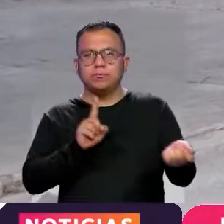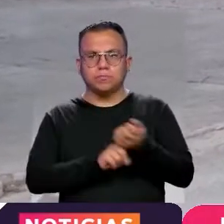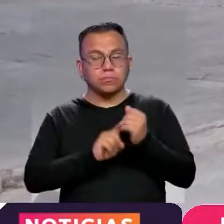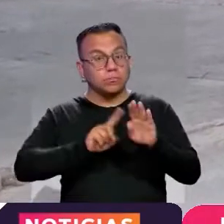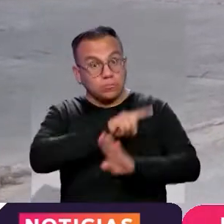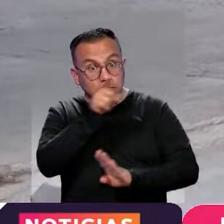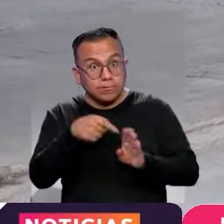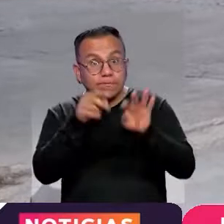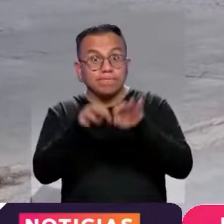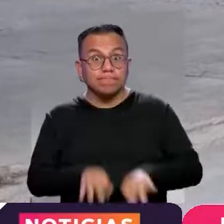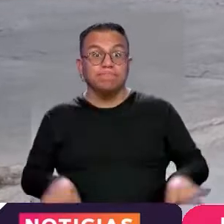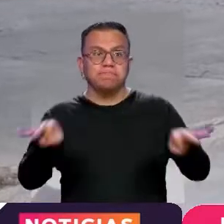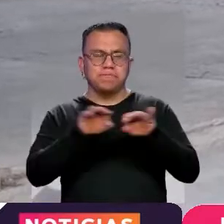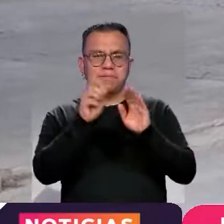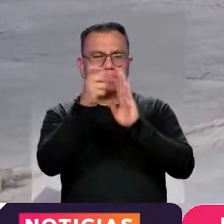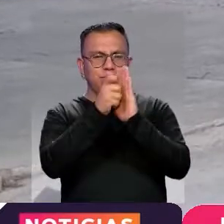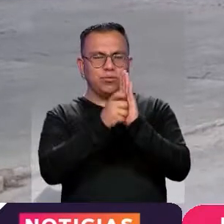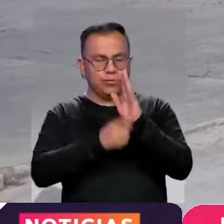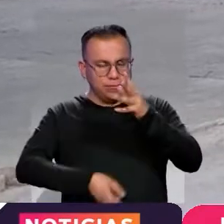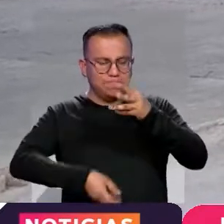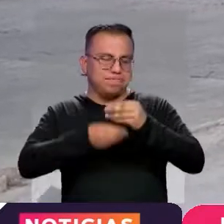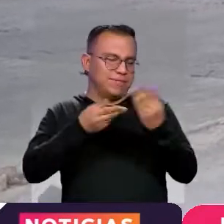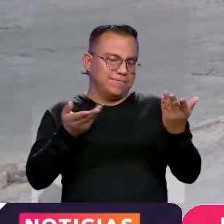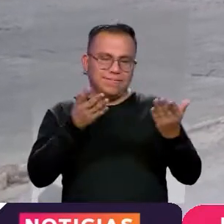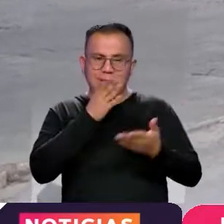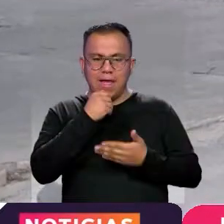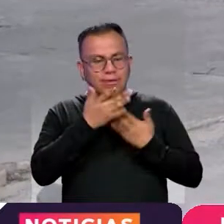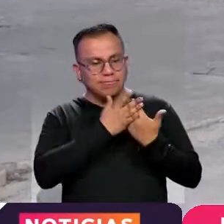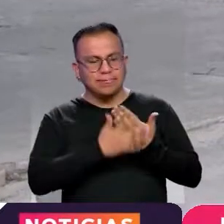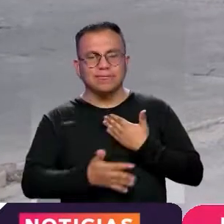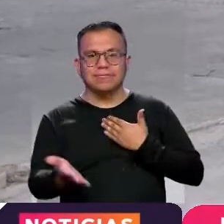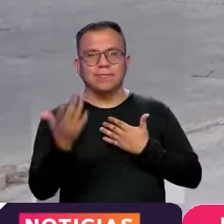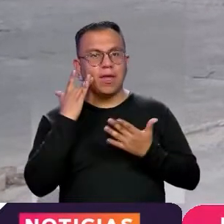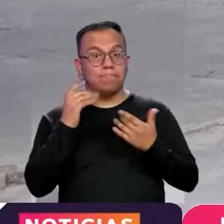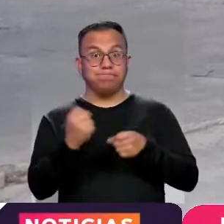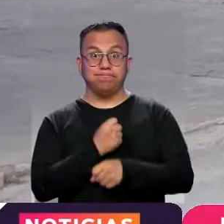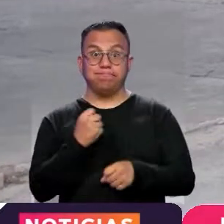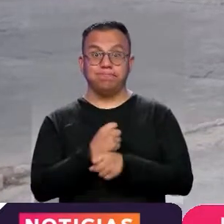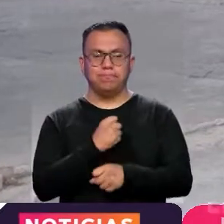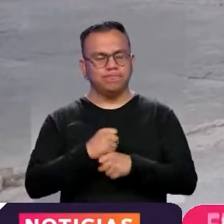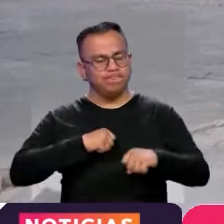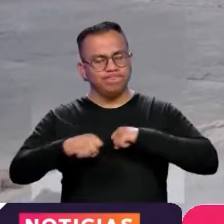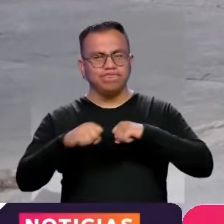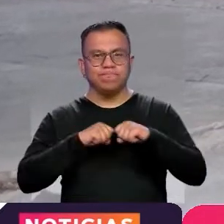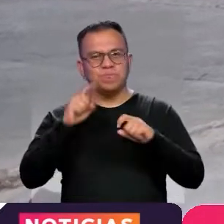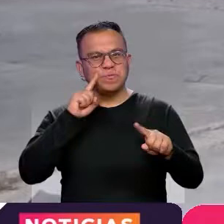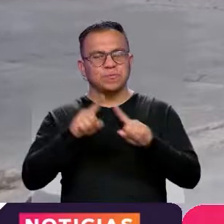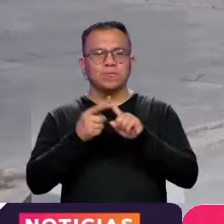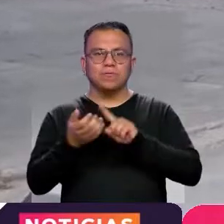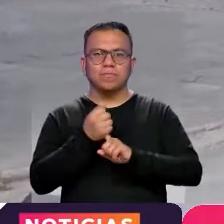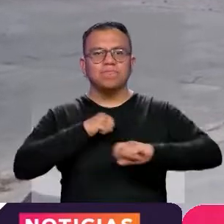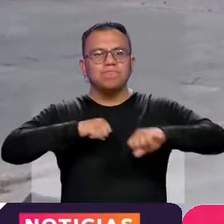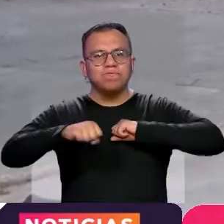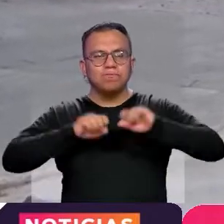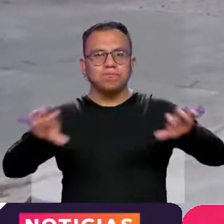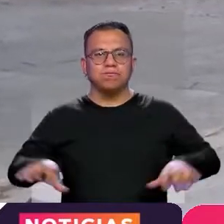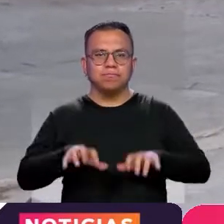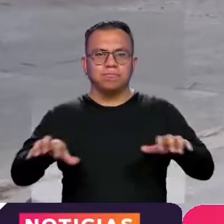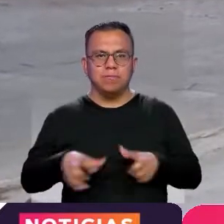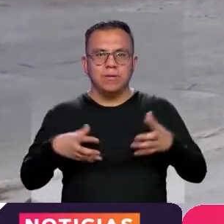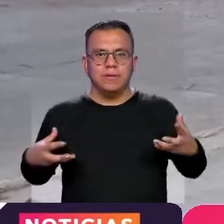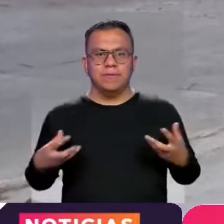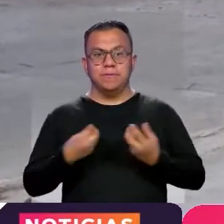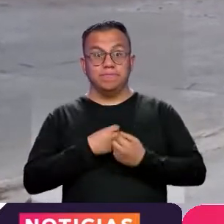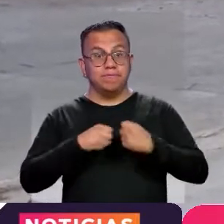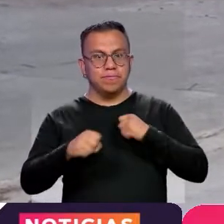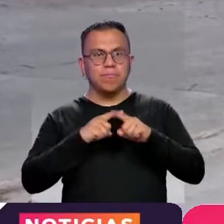que era importante para sumar esos puntos y nada, ahora pues trabajaremos fuertemente en buscar esa falla y a entrenar